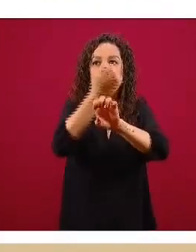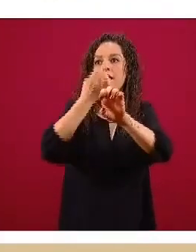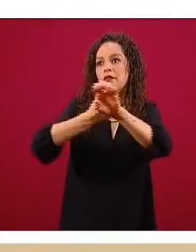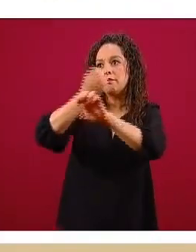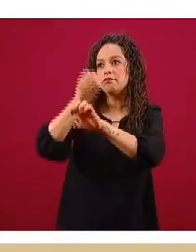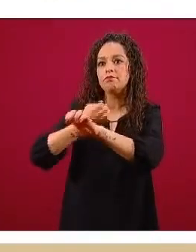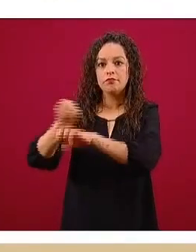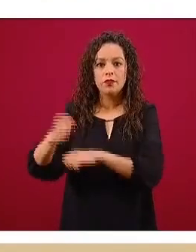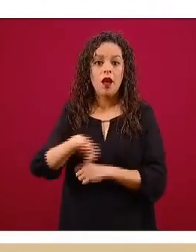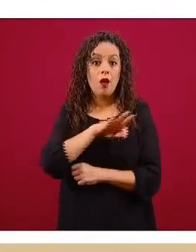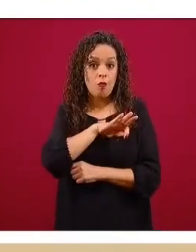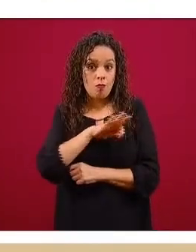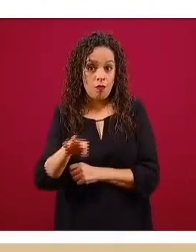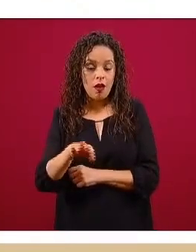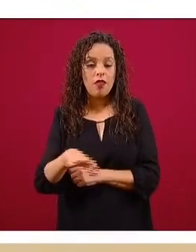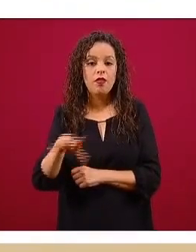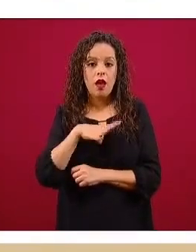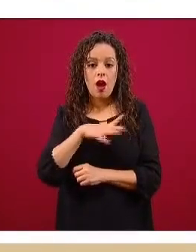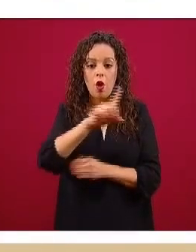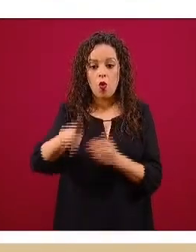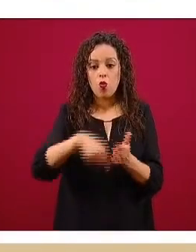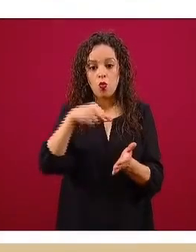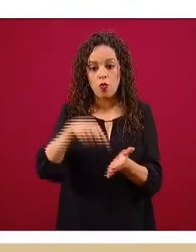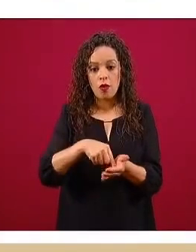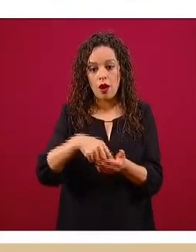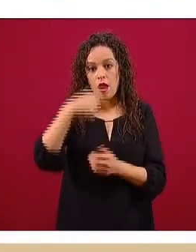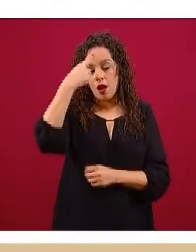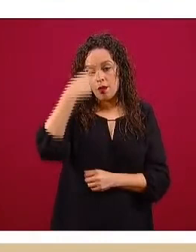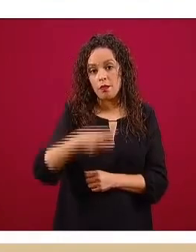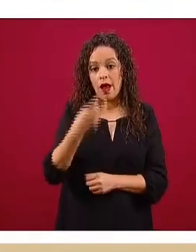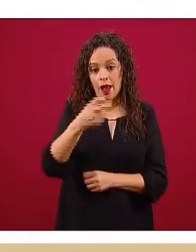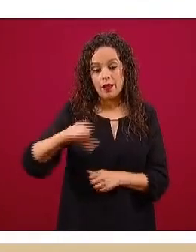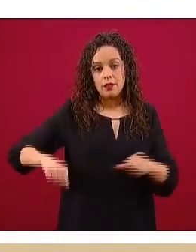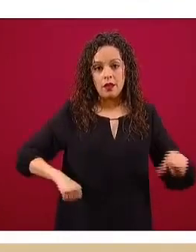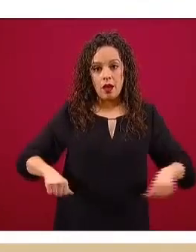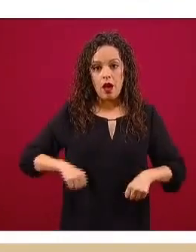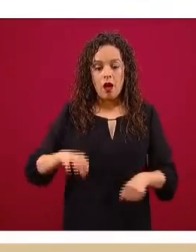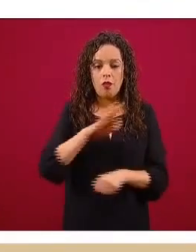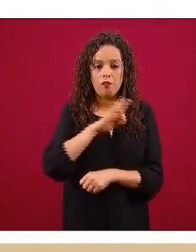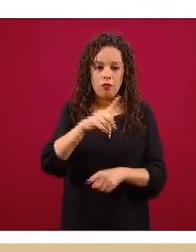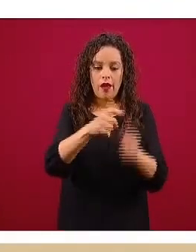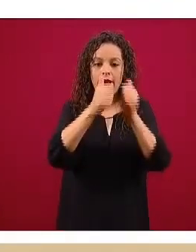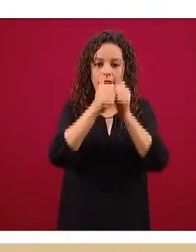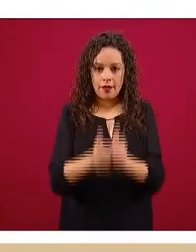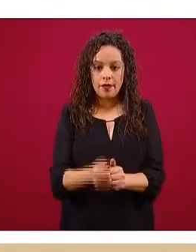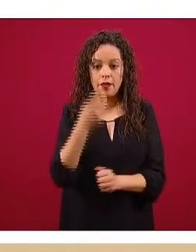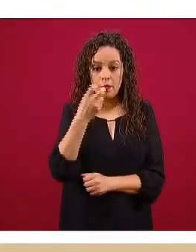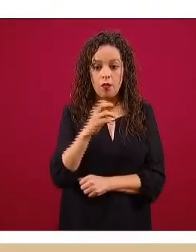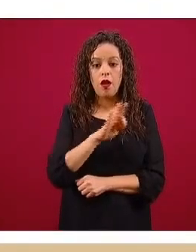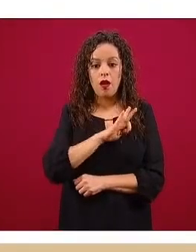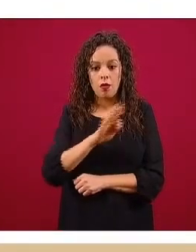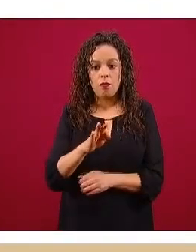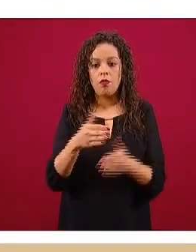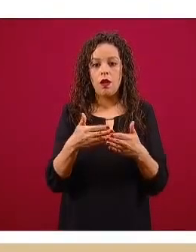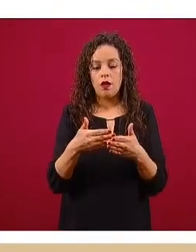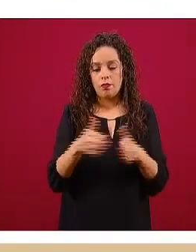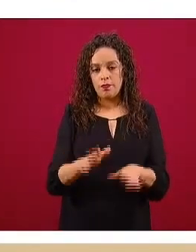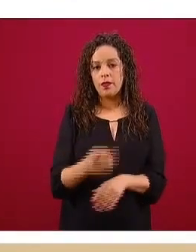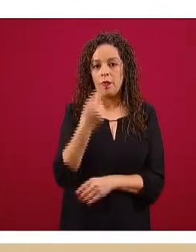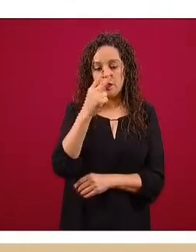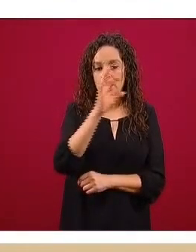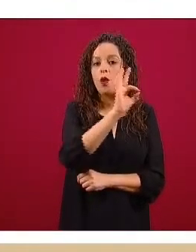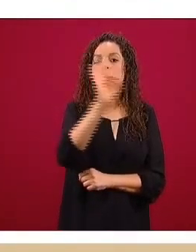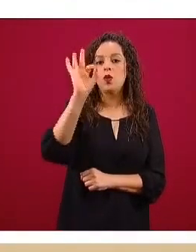el poder contar con espacios de alojamiento para estas actividades, y esa es la razón por la cual hay un 25%